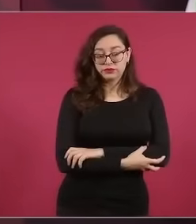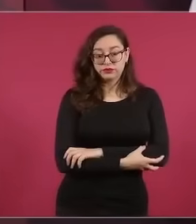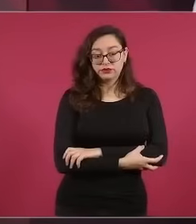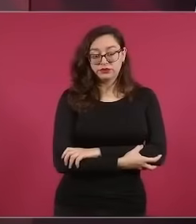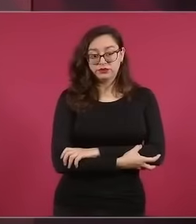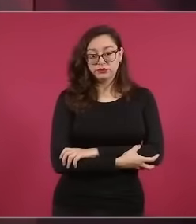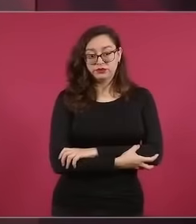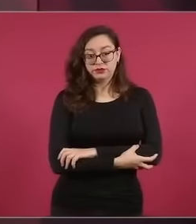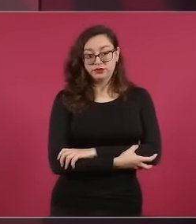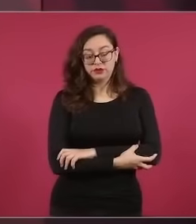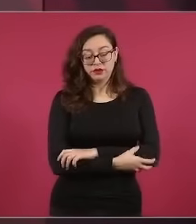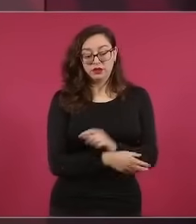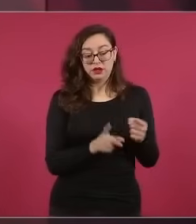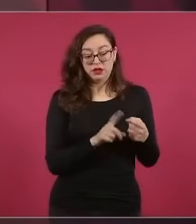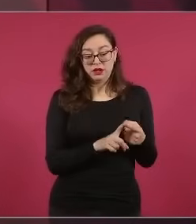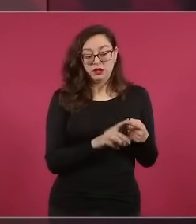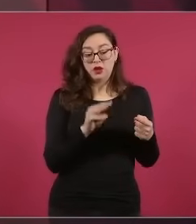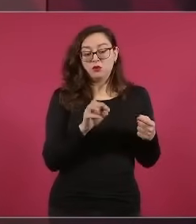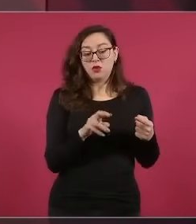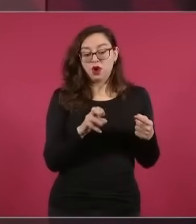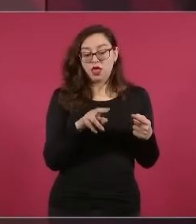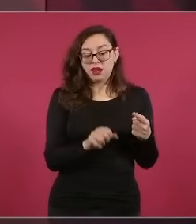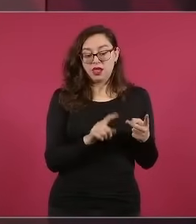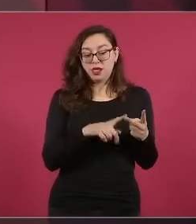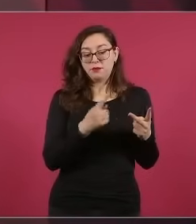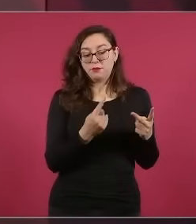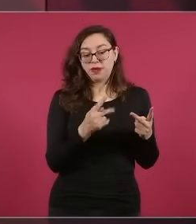el Movimiento Transformador,